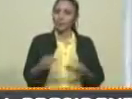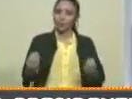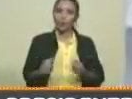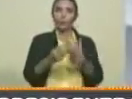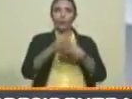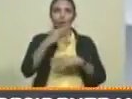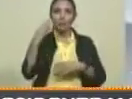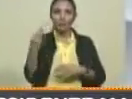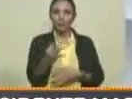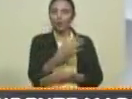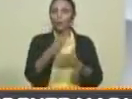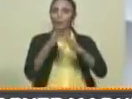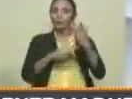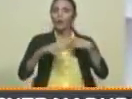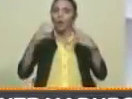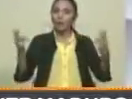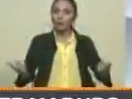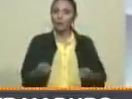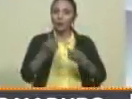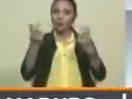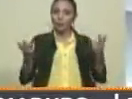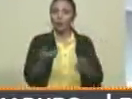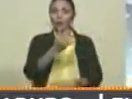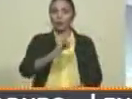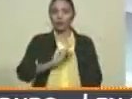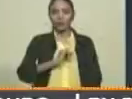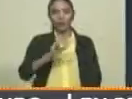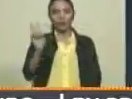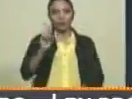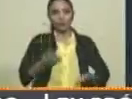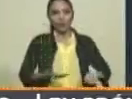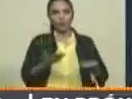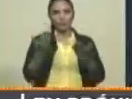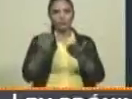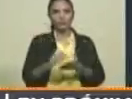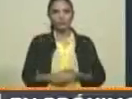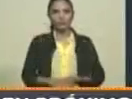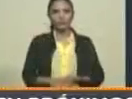verdad y por la victoria de la dignidad de Venezuela.